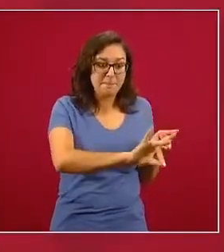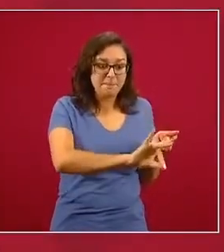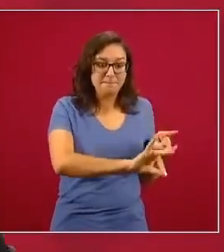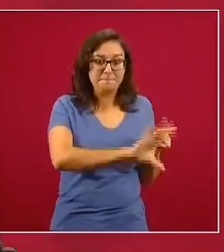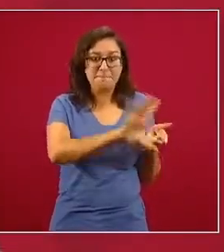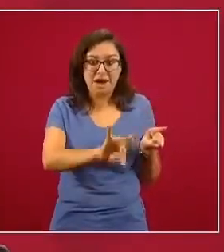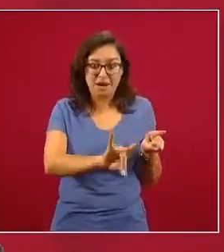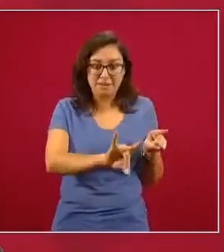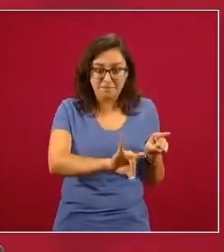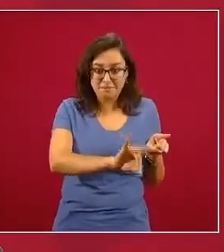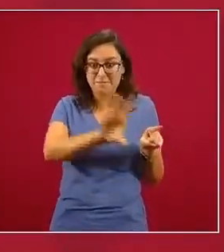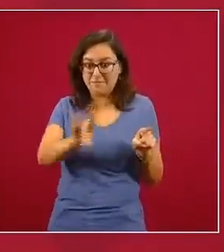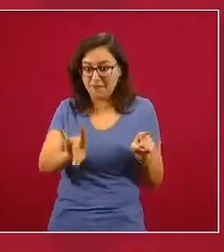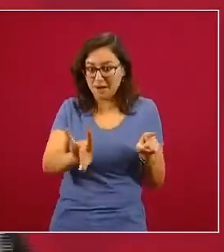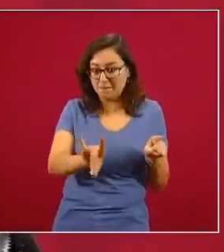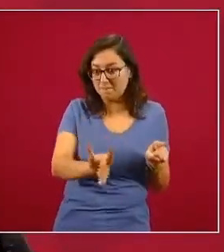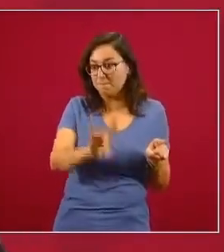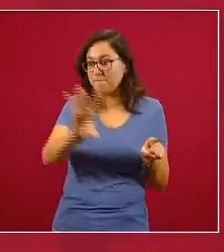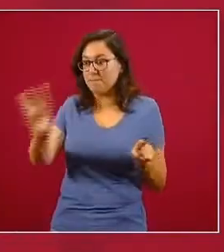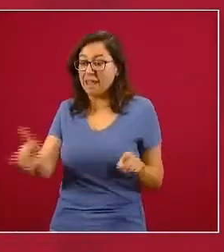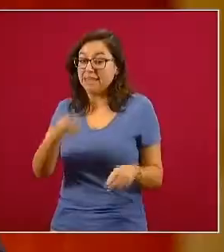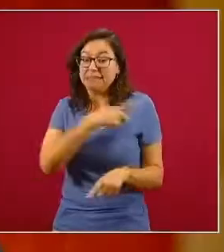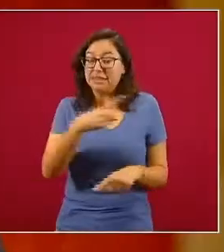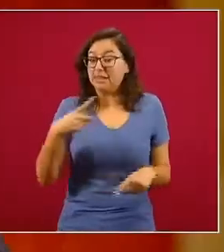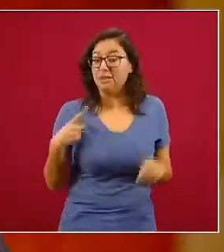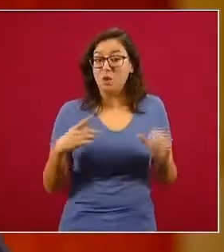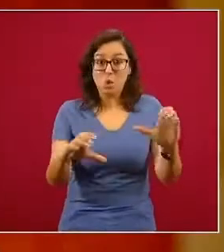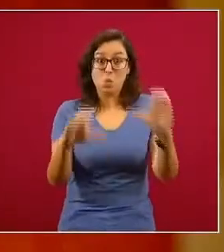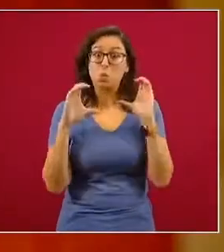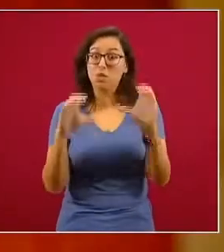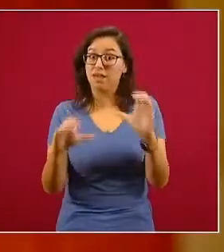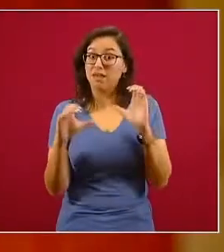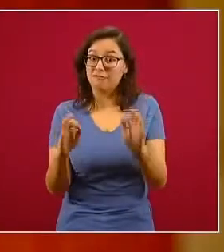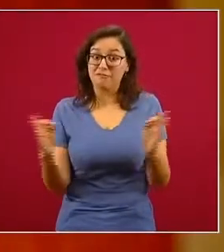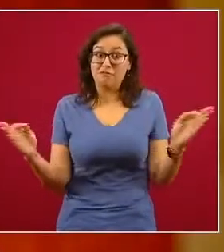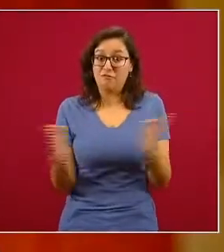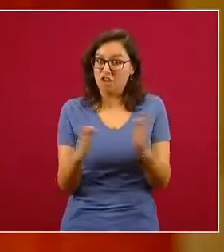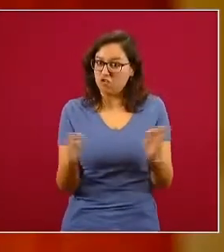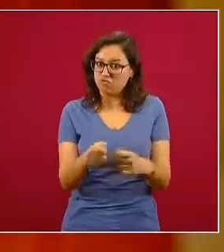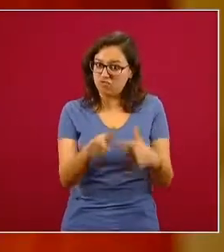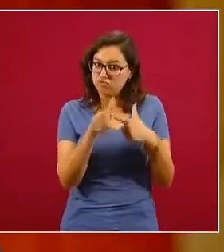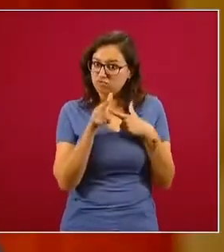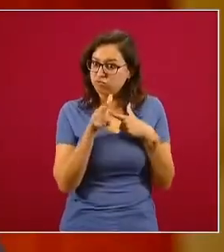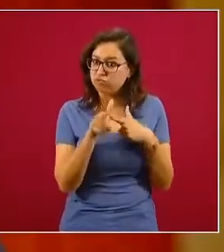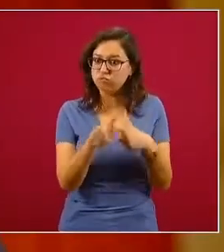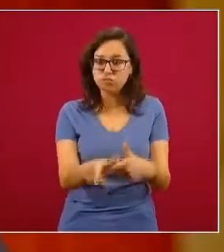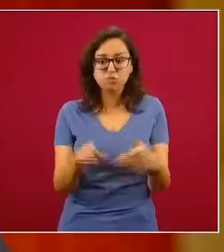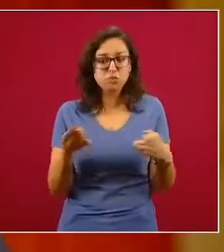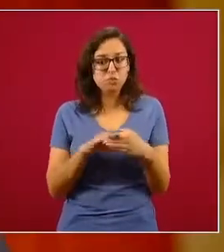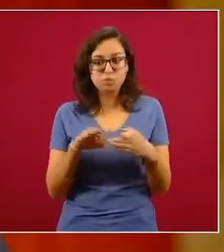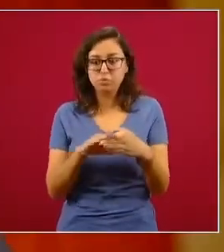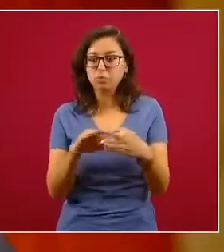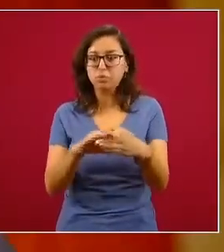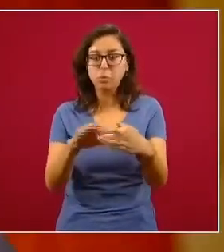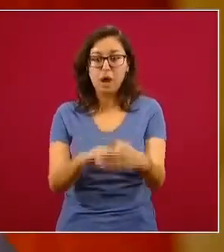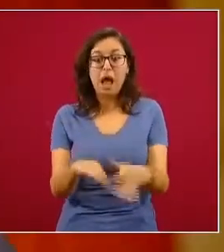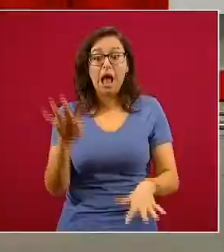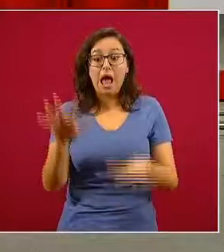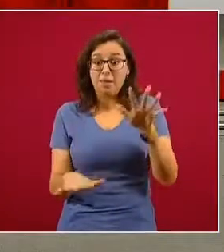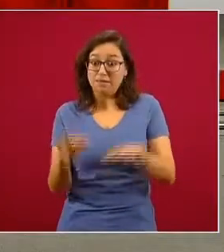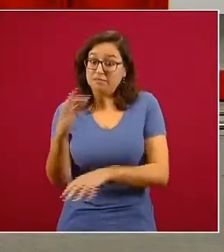vacunas, se tiene que cuidar que en todo momento se conserve la temperatura ideal. Hay vacunas que requieren